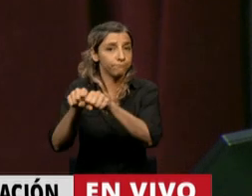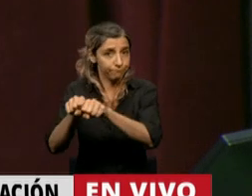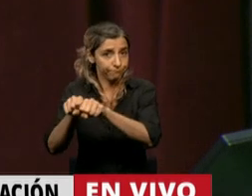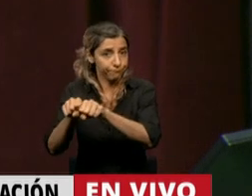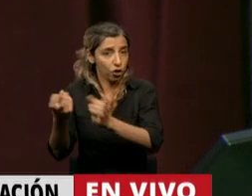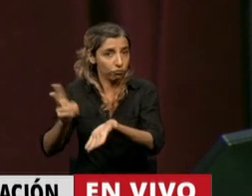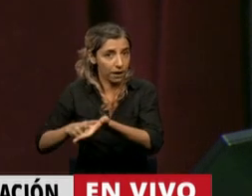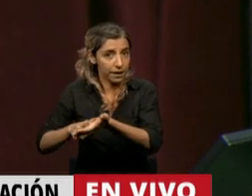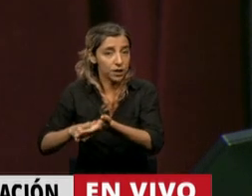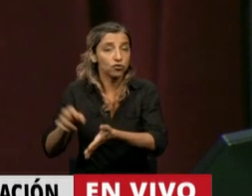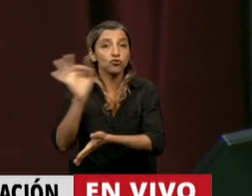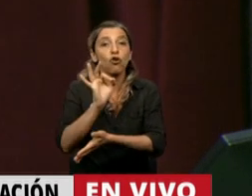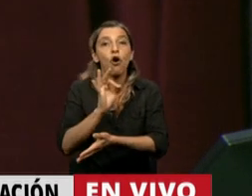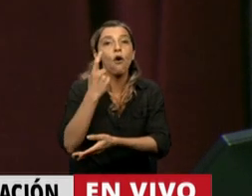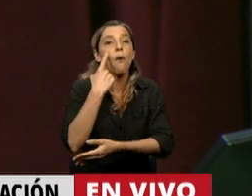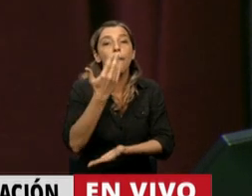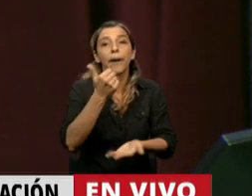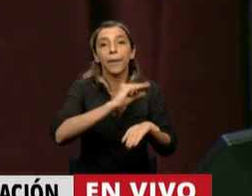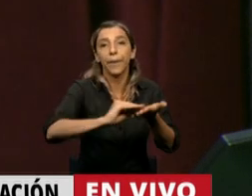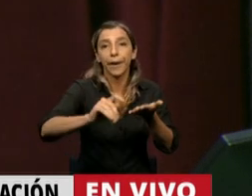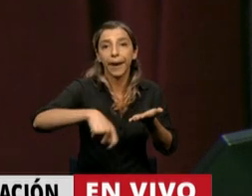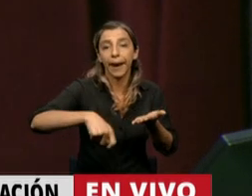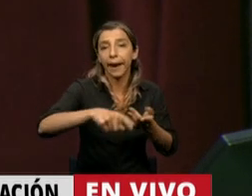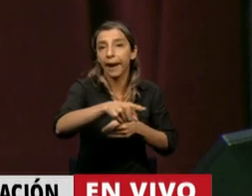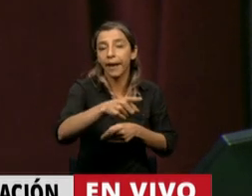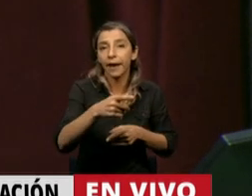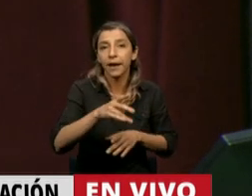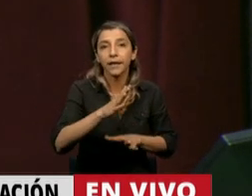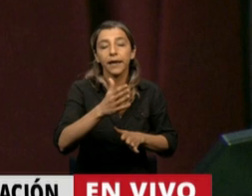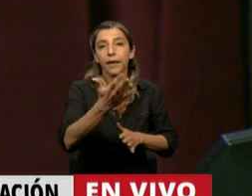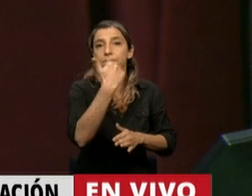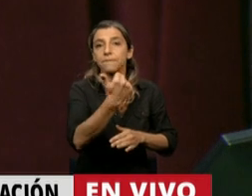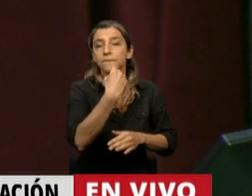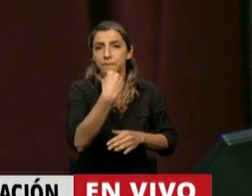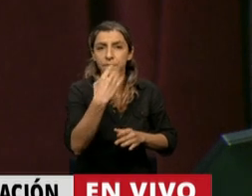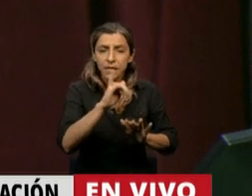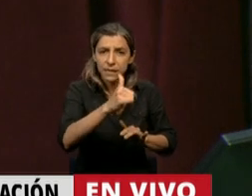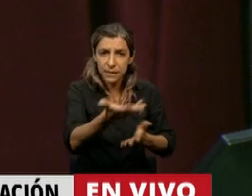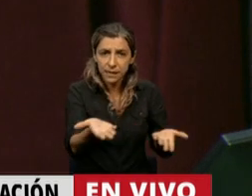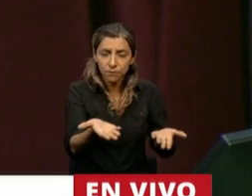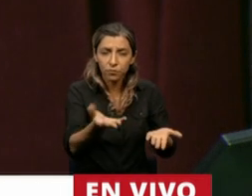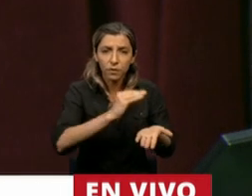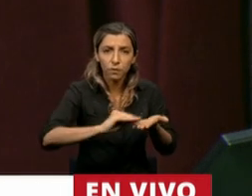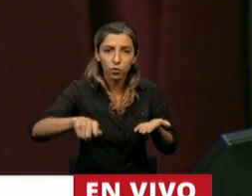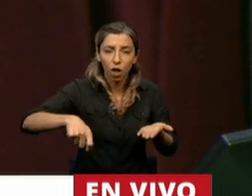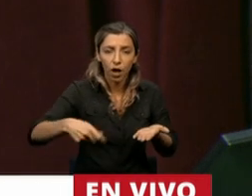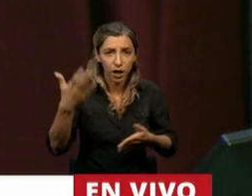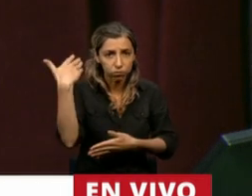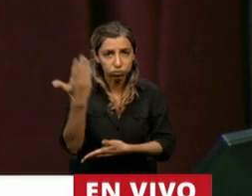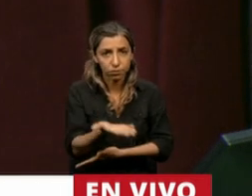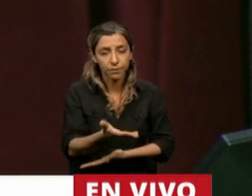interbloque Mario negri que me está haciendo señas si diputado negri en el uso de la